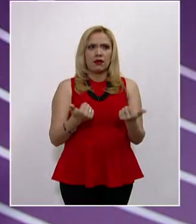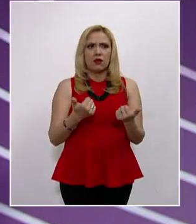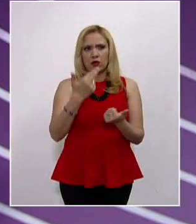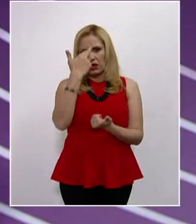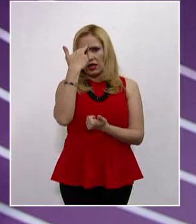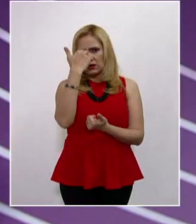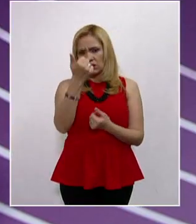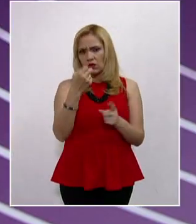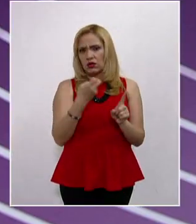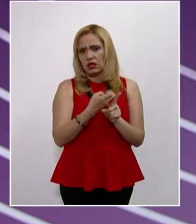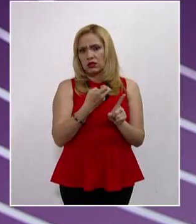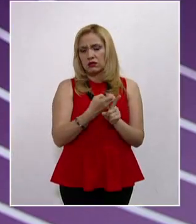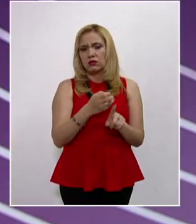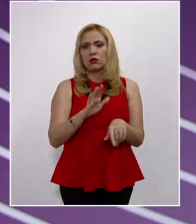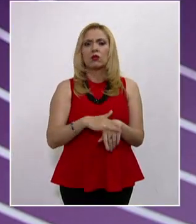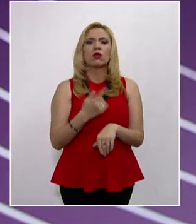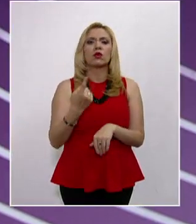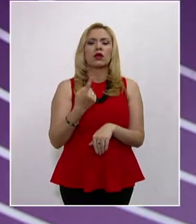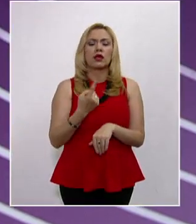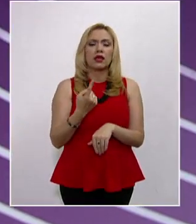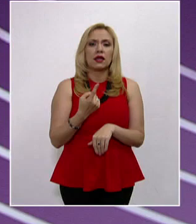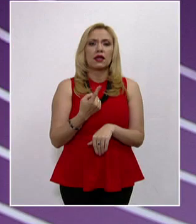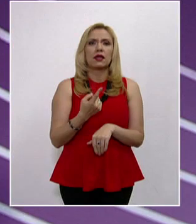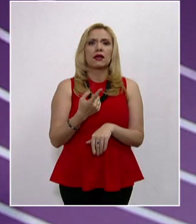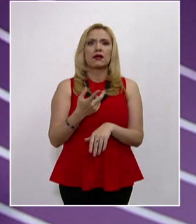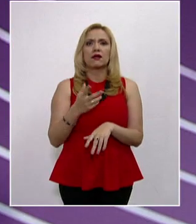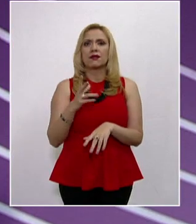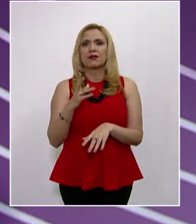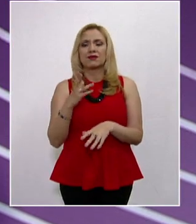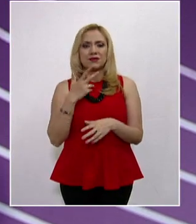por la cual se llega a una solución más o menos práctica,